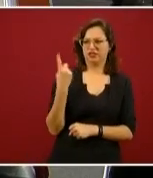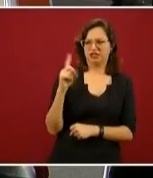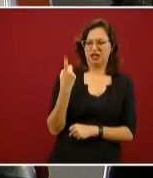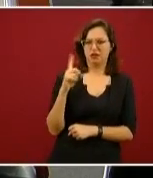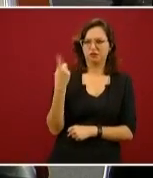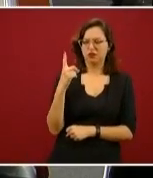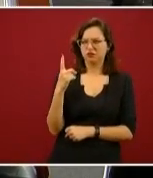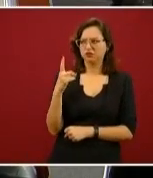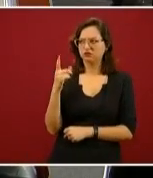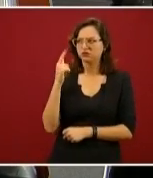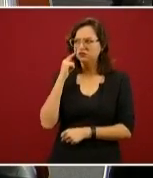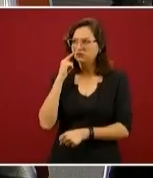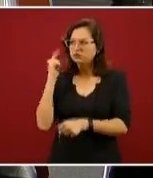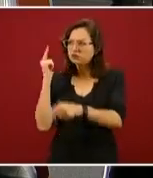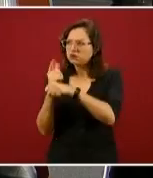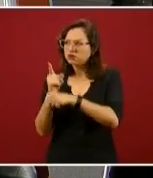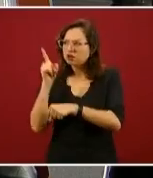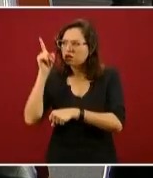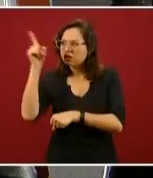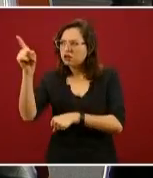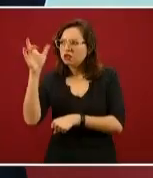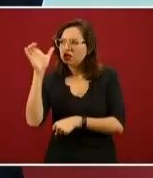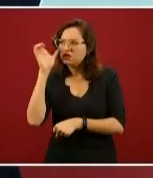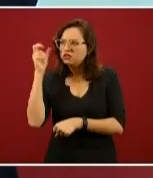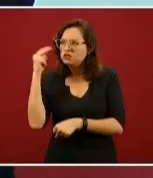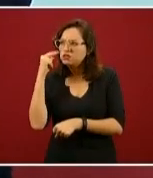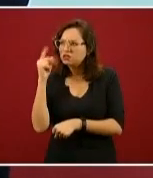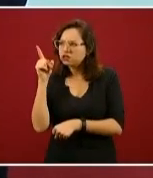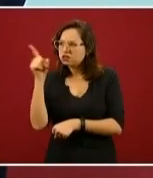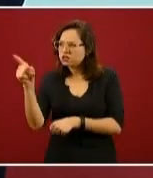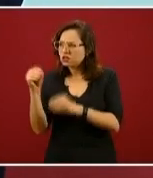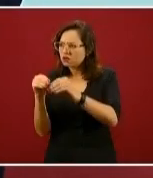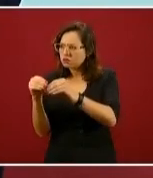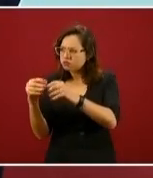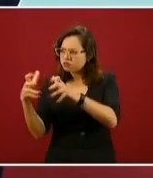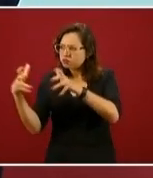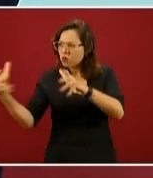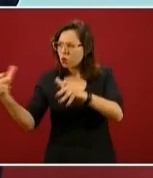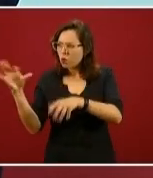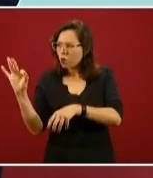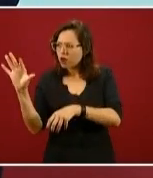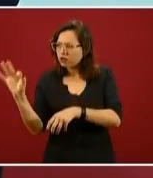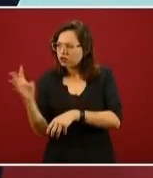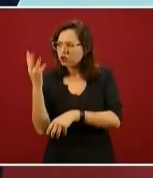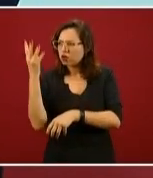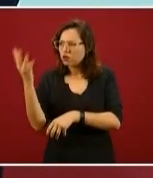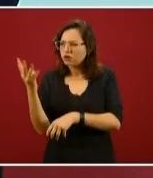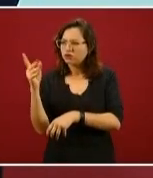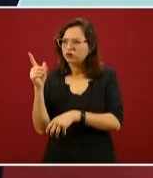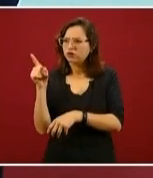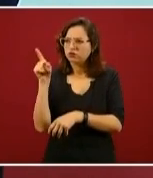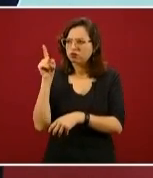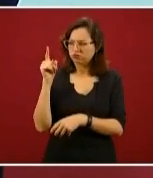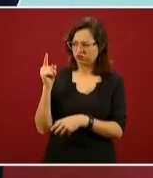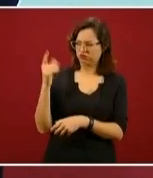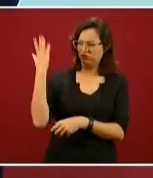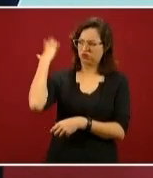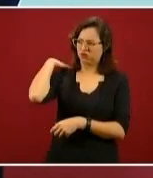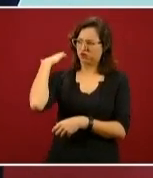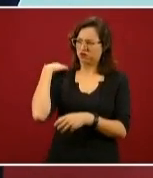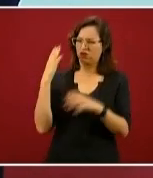habían permitido identificar la ocurrencia de un pequeño brote de 44 casos de neumonía en Wuhan,